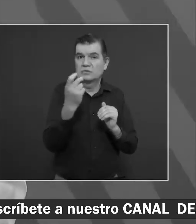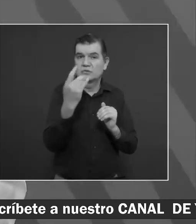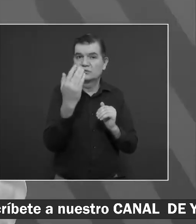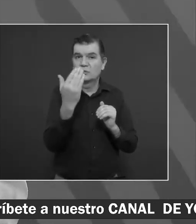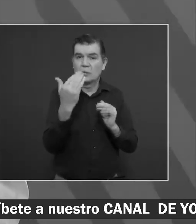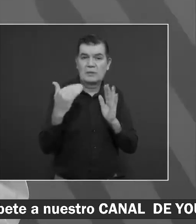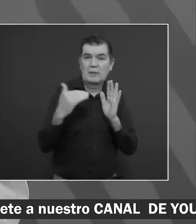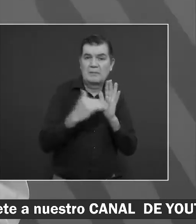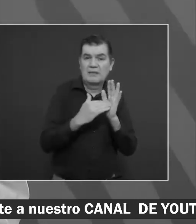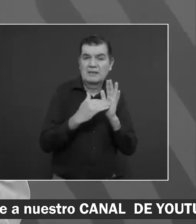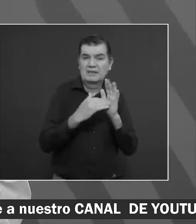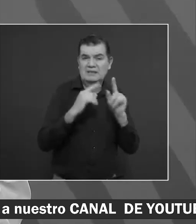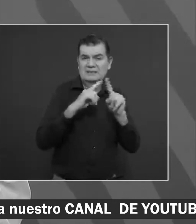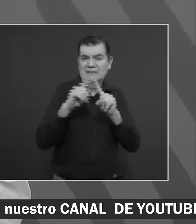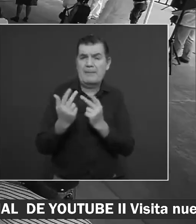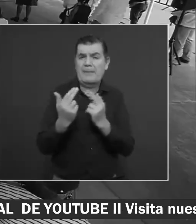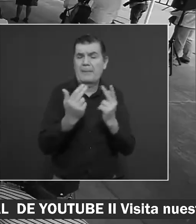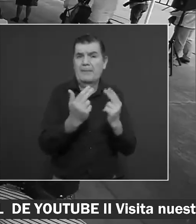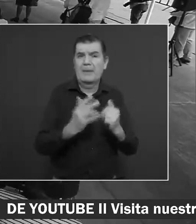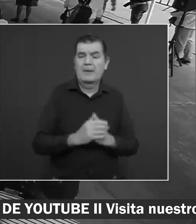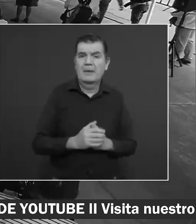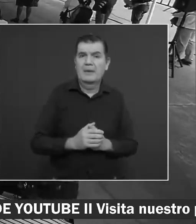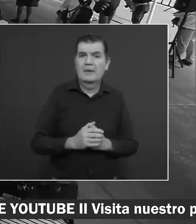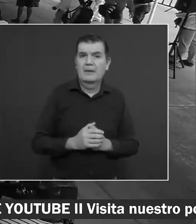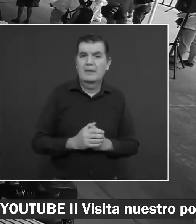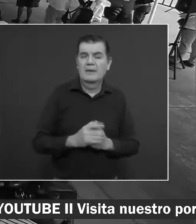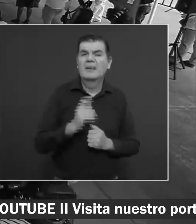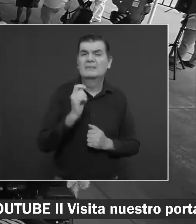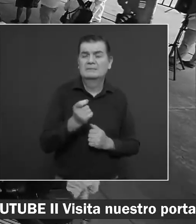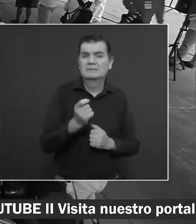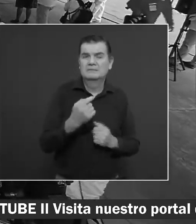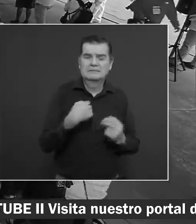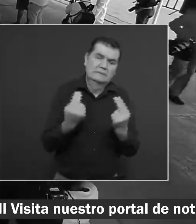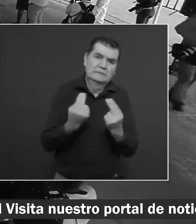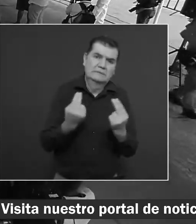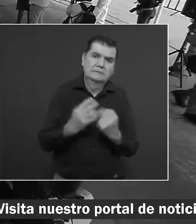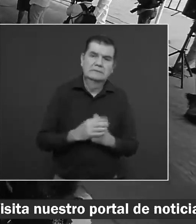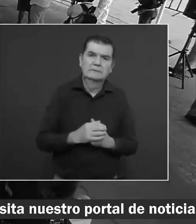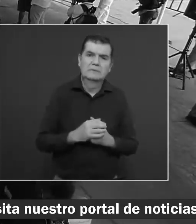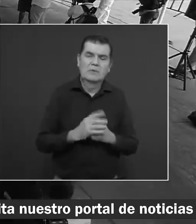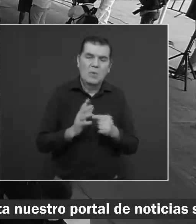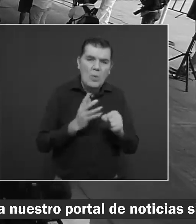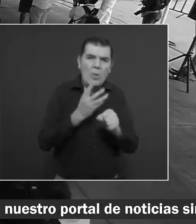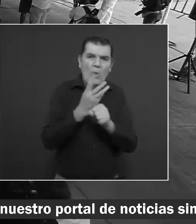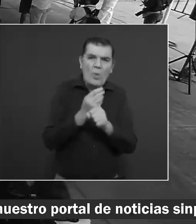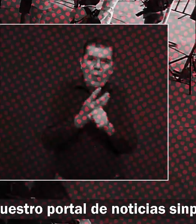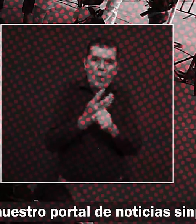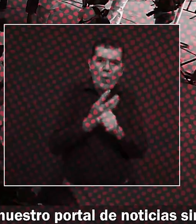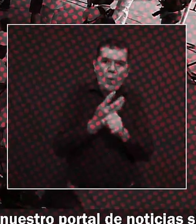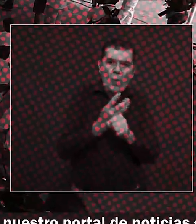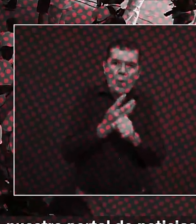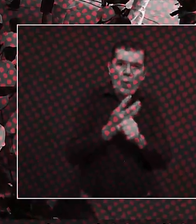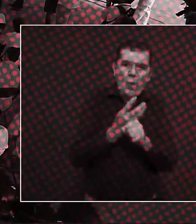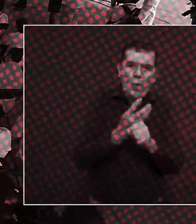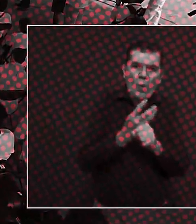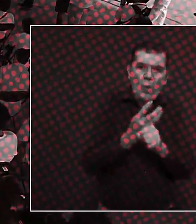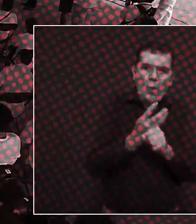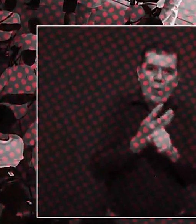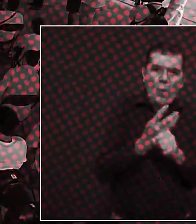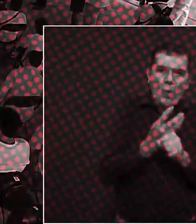250 mil viviendas que necesitamos rehabilitar.